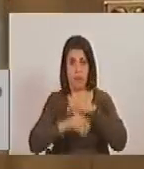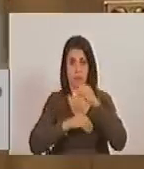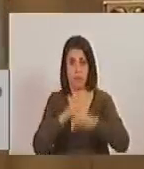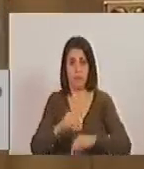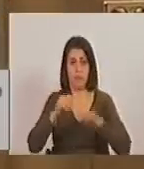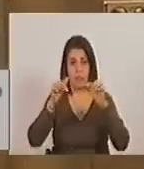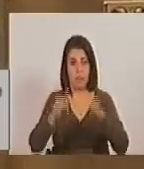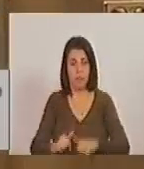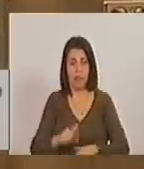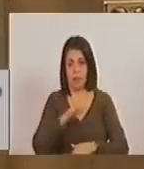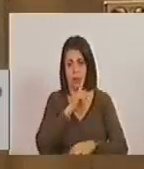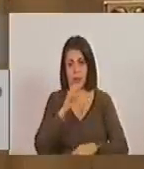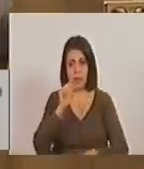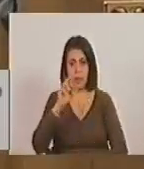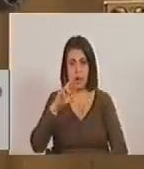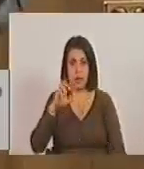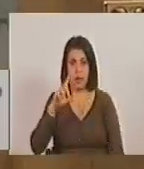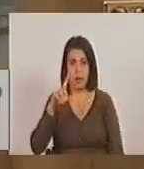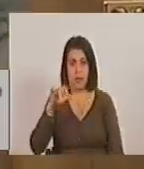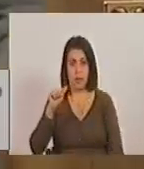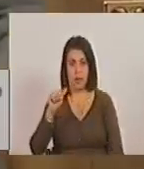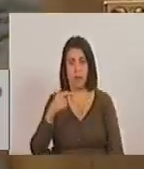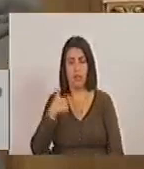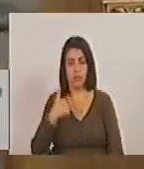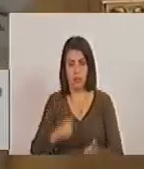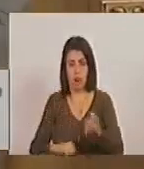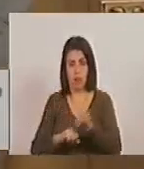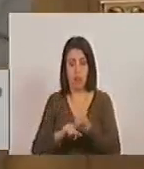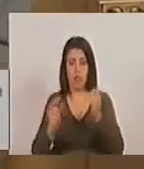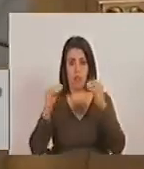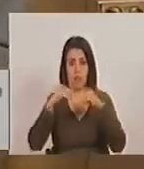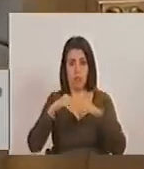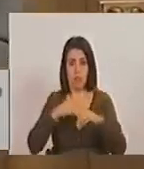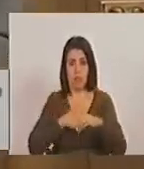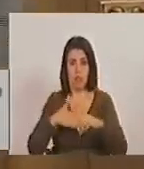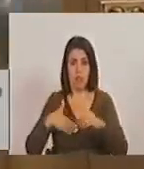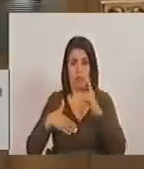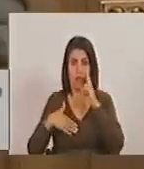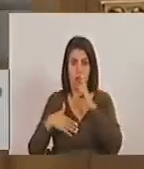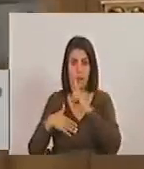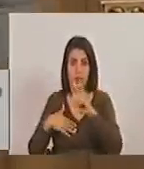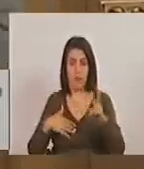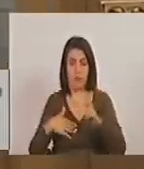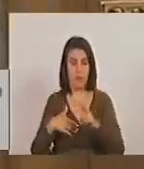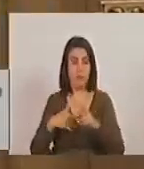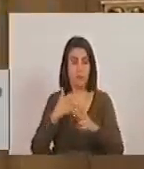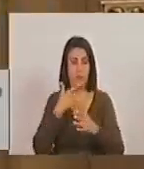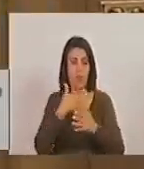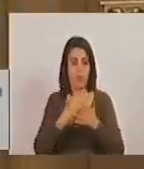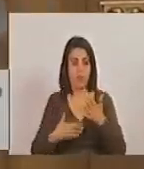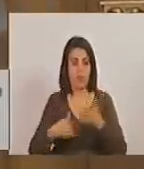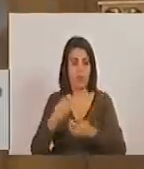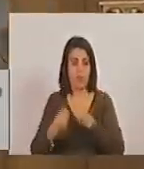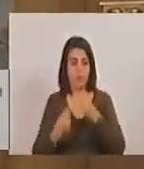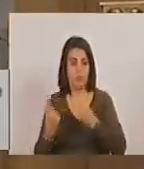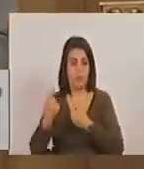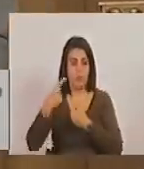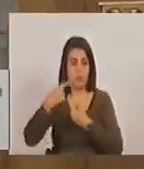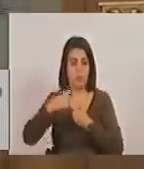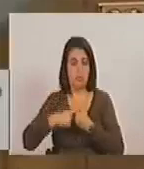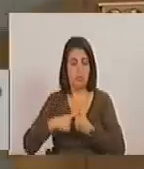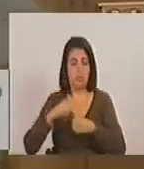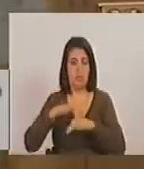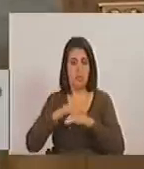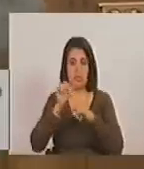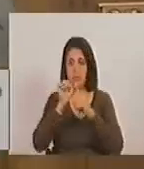y allí el nombre de Argelia también figura. Entonces yo apoyo este acuerdo, pero yo quisiera ver, no tengo la propuesta, cómo incluir en ello